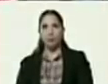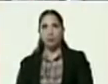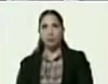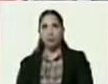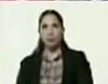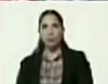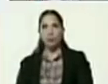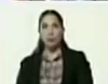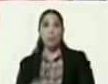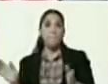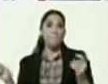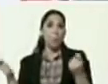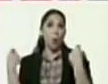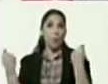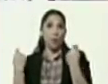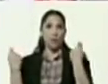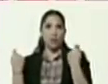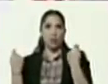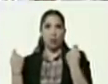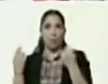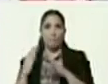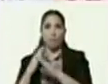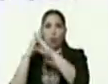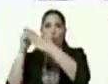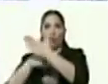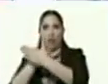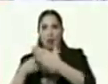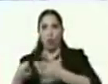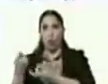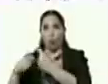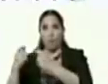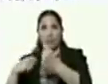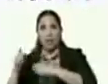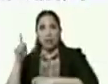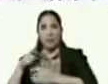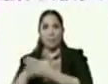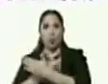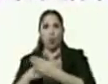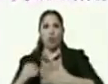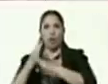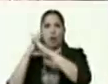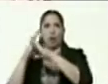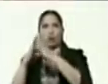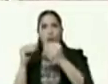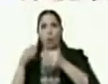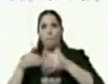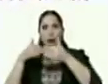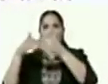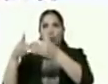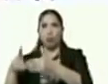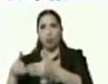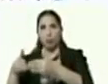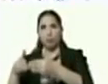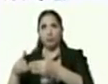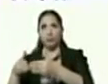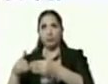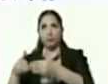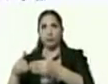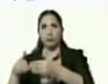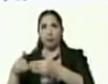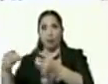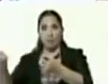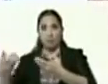promovido el bloqueo comercial y el bloqueo de todos los barcos que vienen para traer